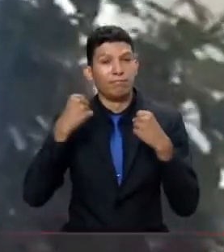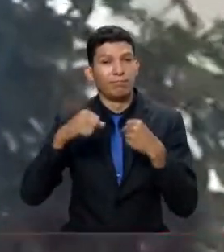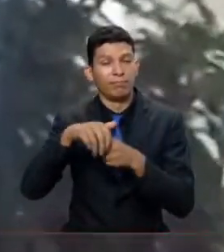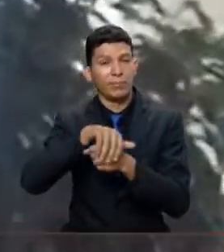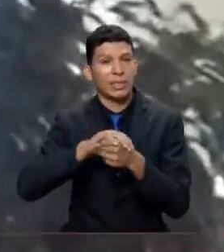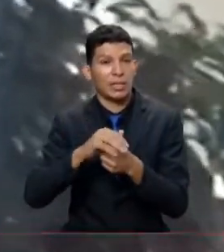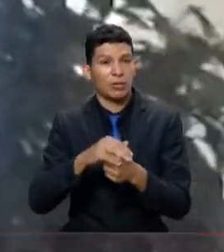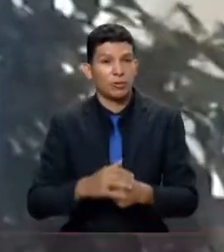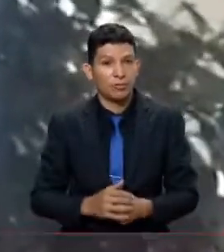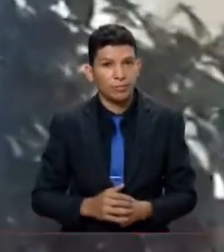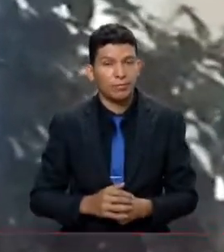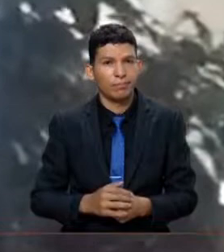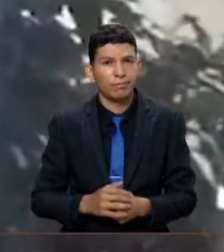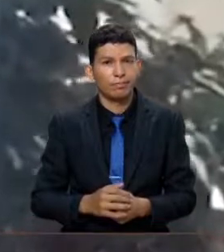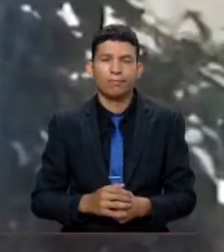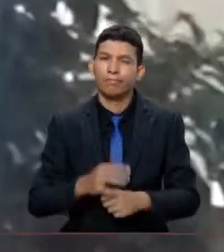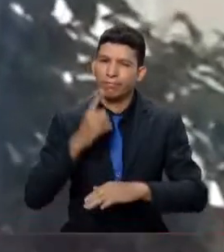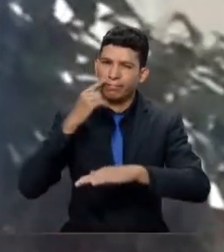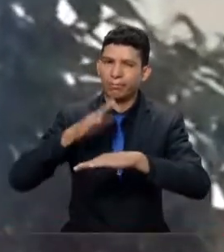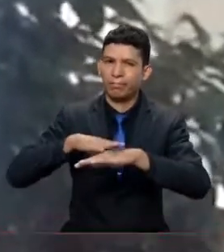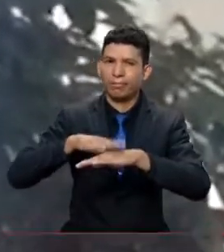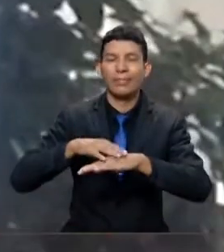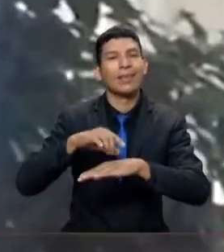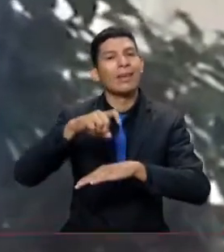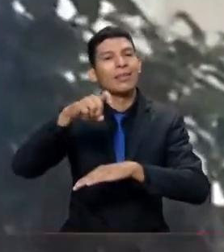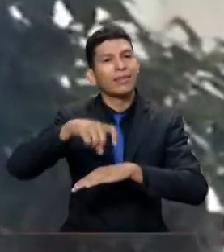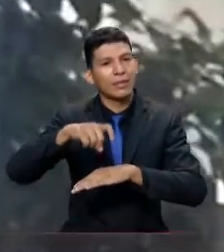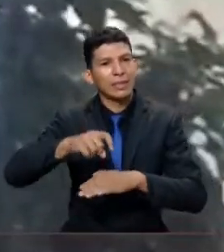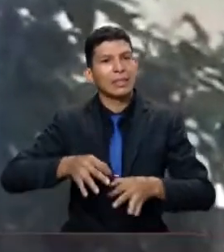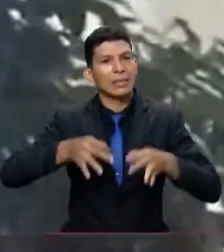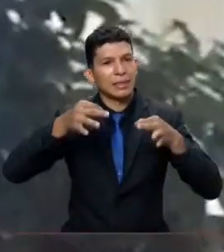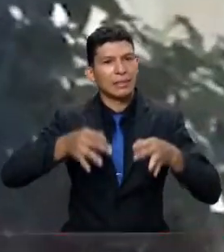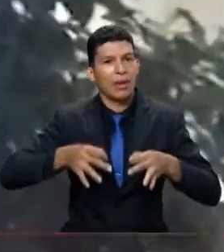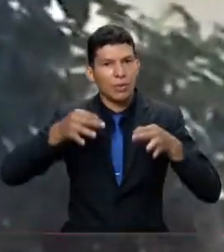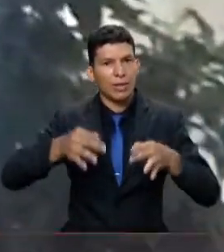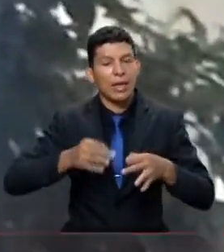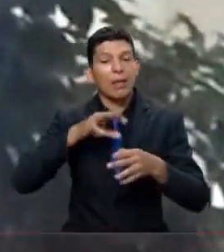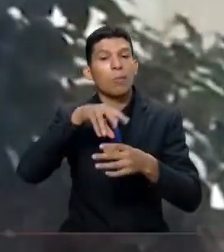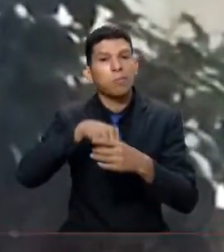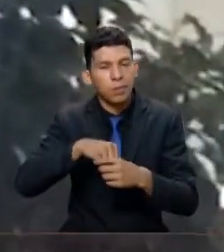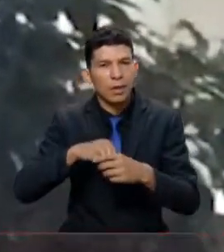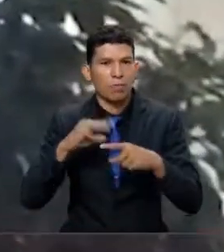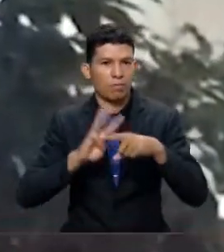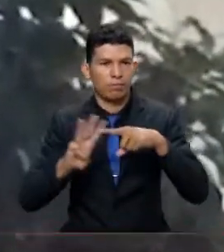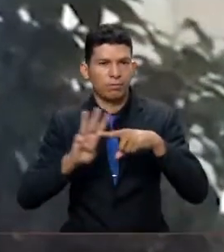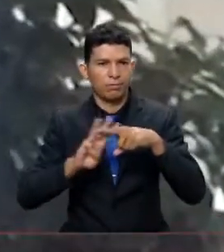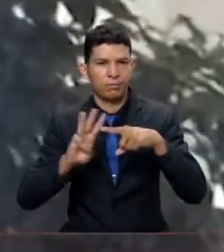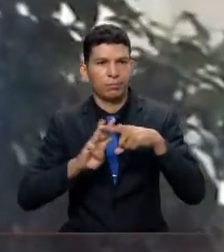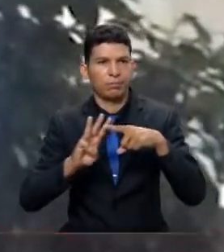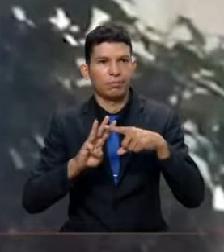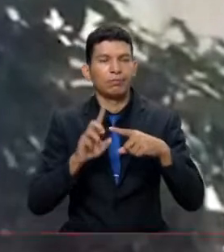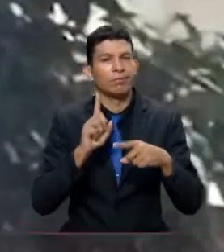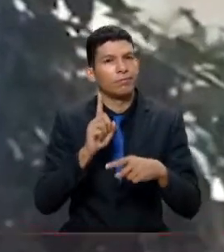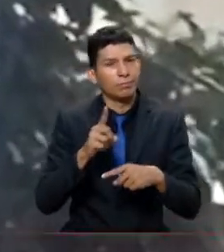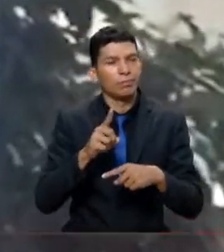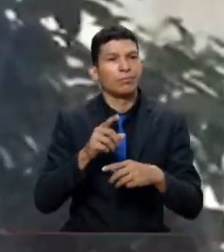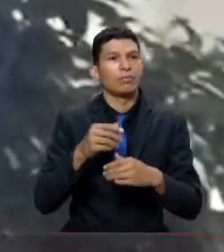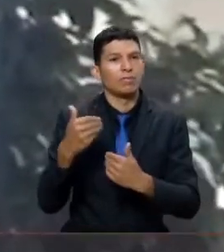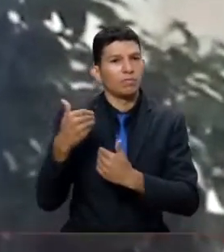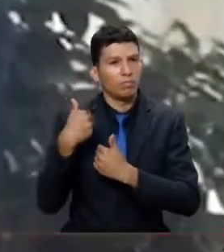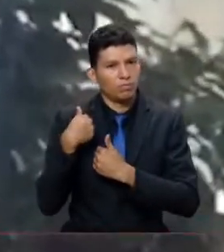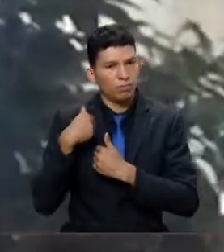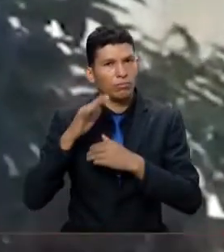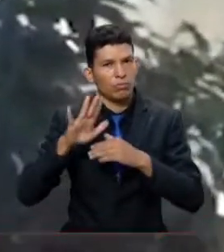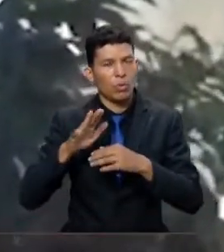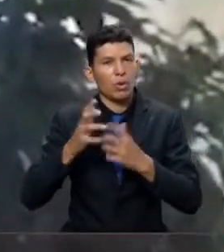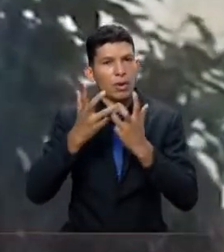situación. Recalcamos la necesidad de seguridad entre otras estaciones. Señores Utri, usted es el operador encargado de la